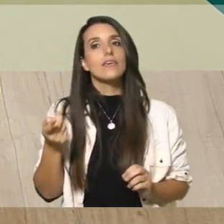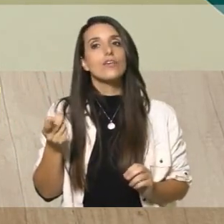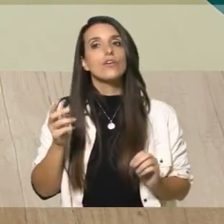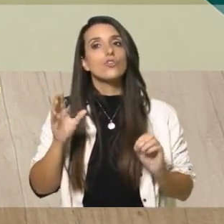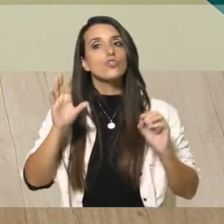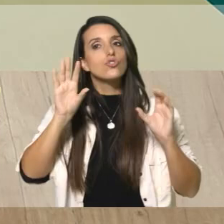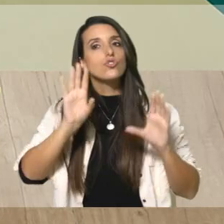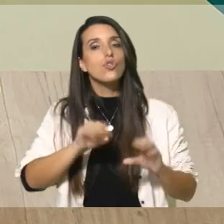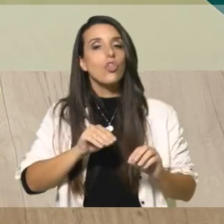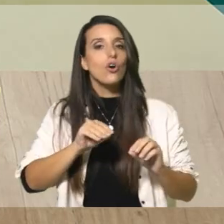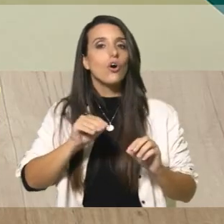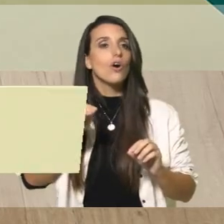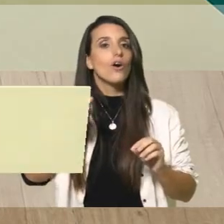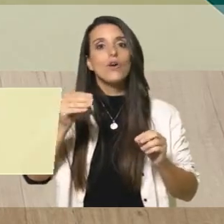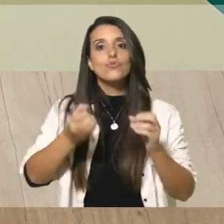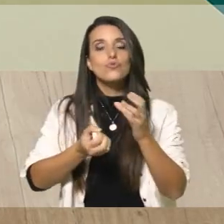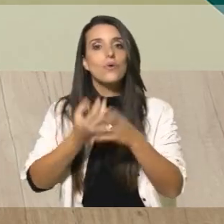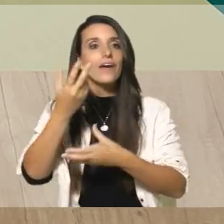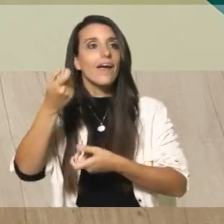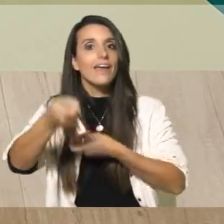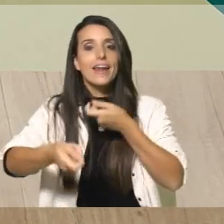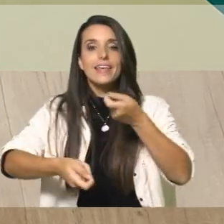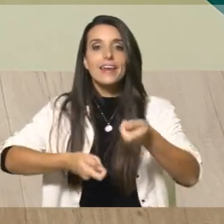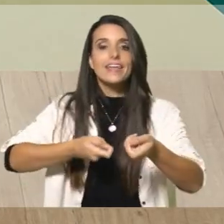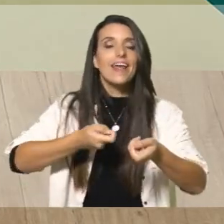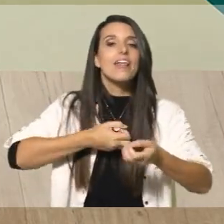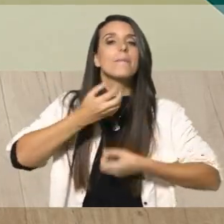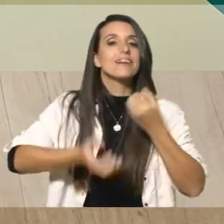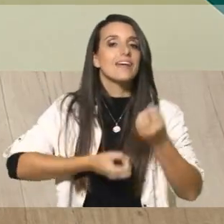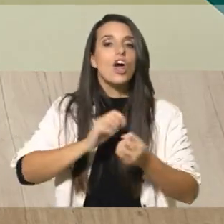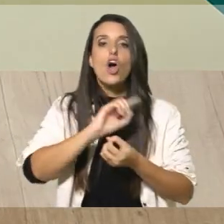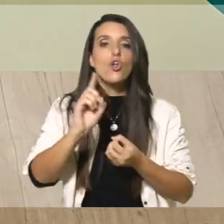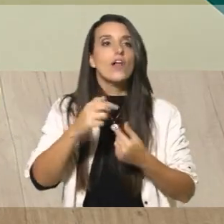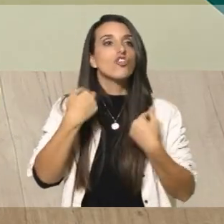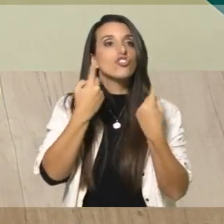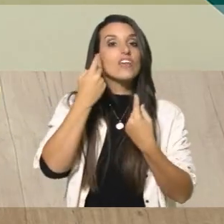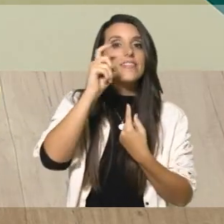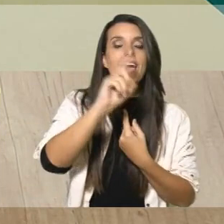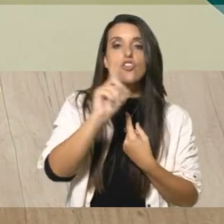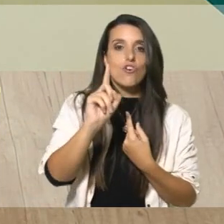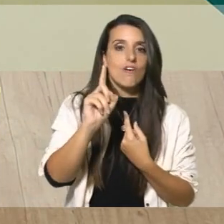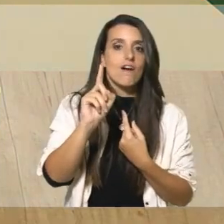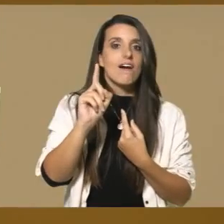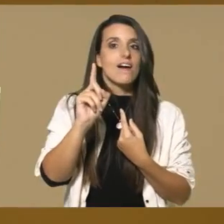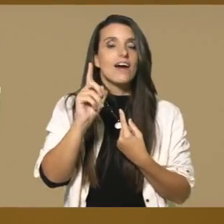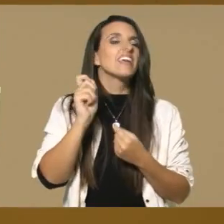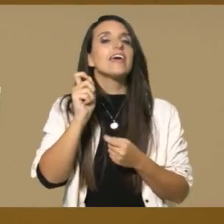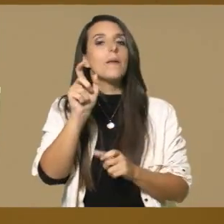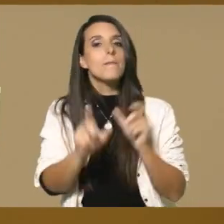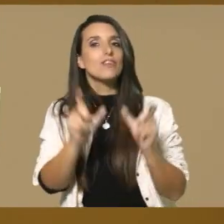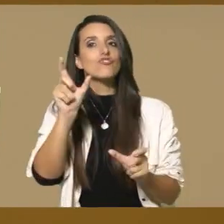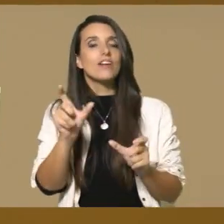Todo vino en base a algo que queríamos decir. No de afuera para adentro, sino de adentro para afuera. ¿Quiénes integran